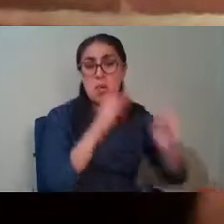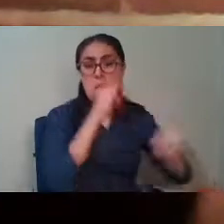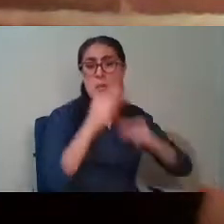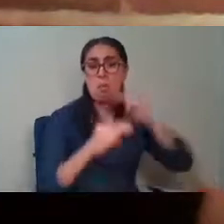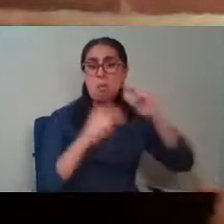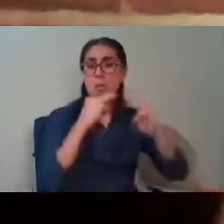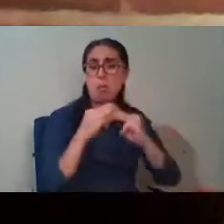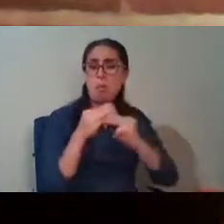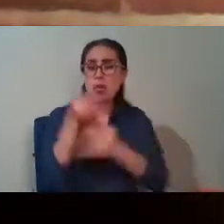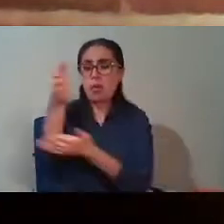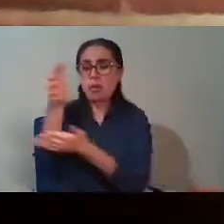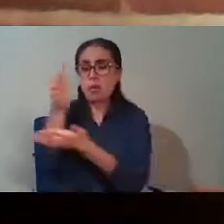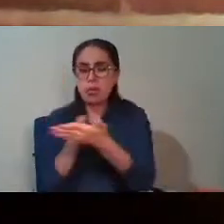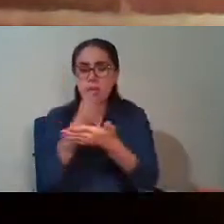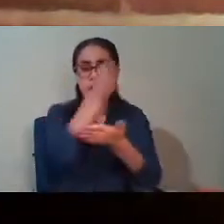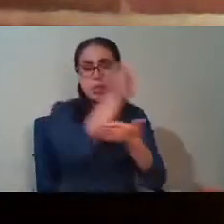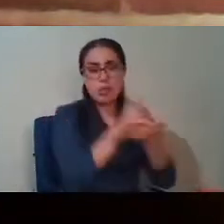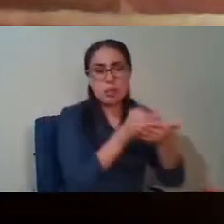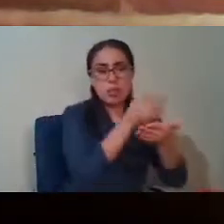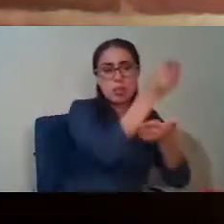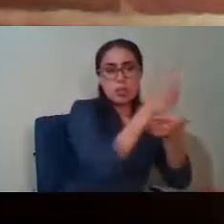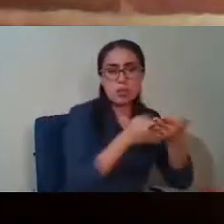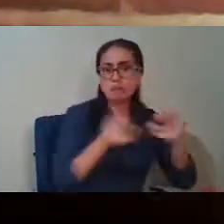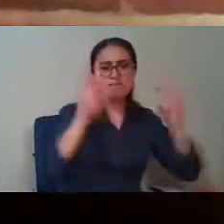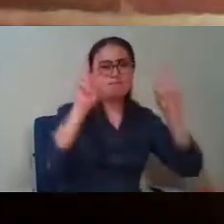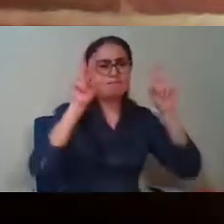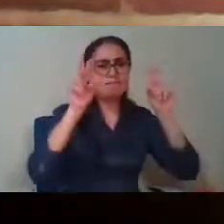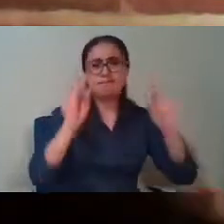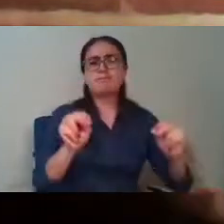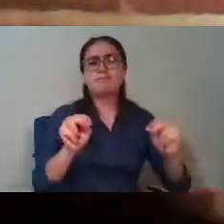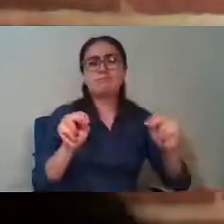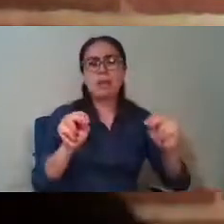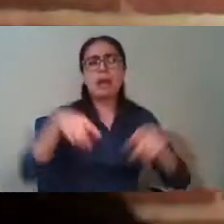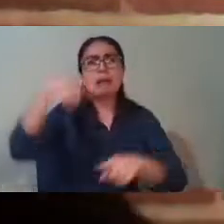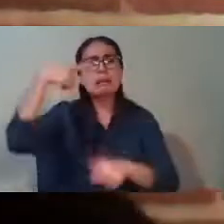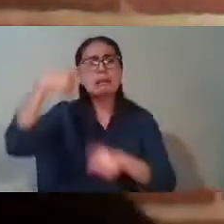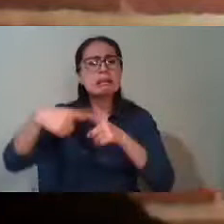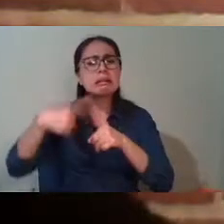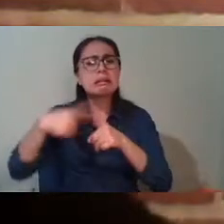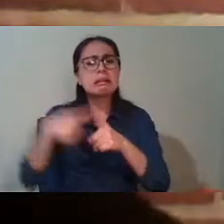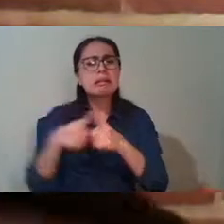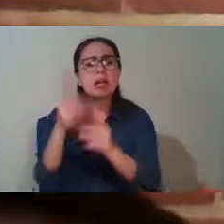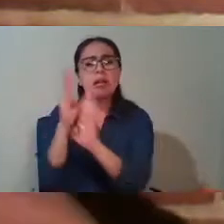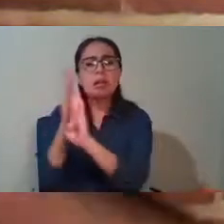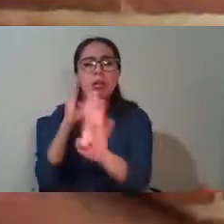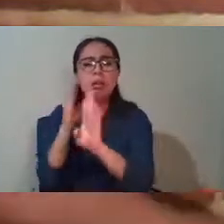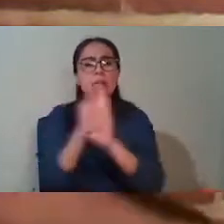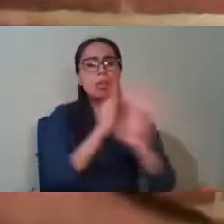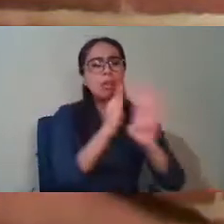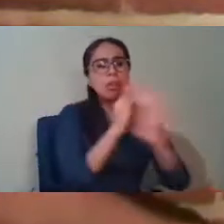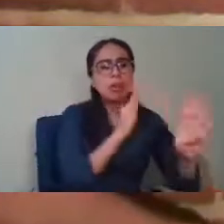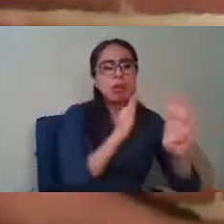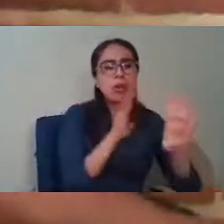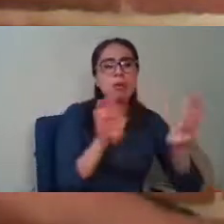El paraíso no estaba parcelado. Lo parceló el ser humano. Que Caín, que es quien cree en